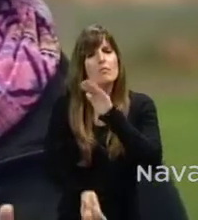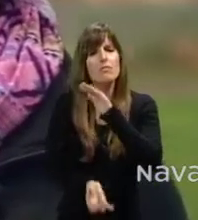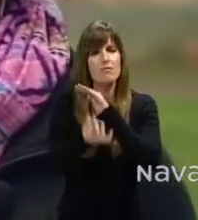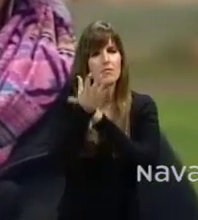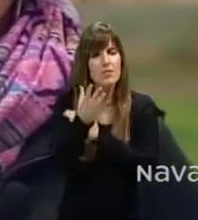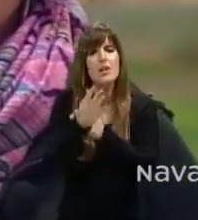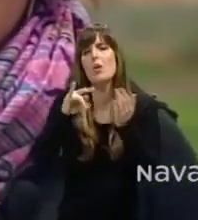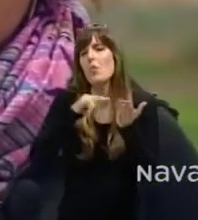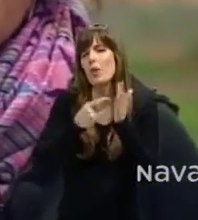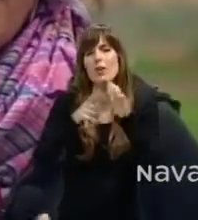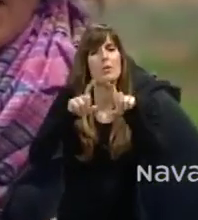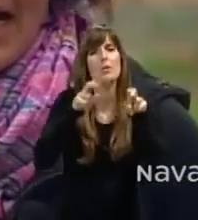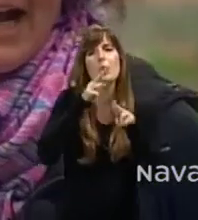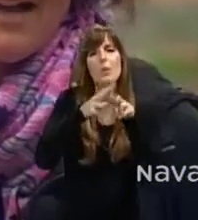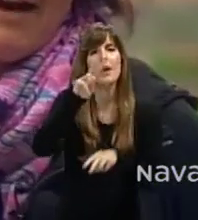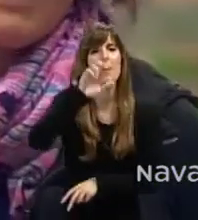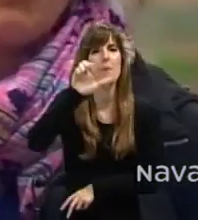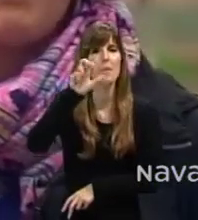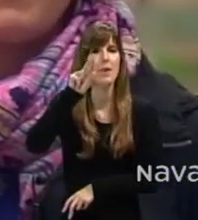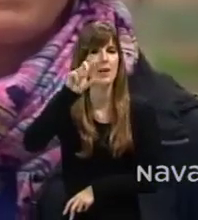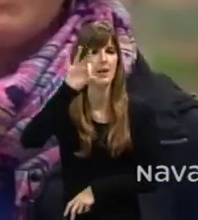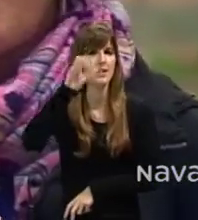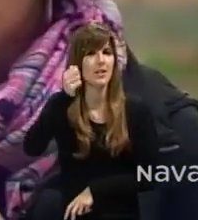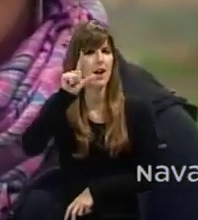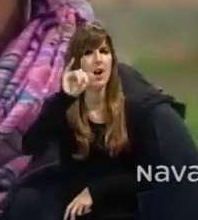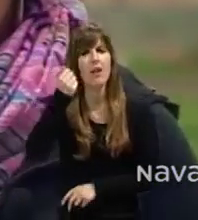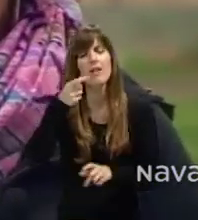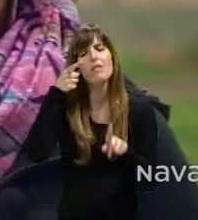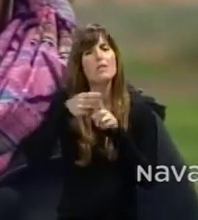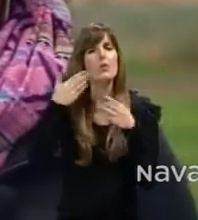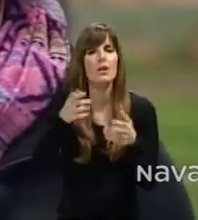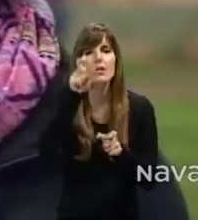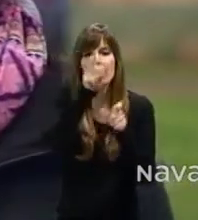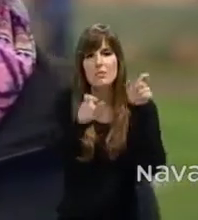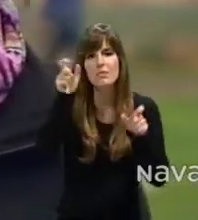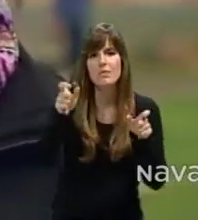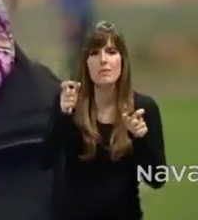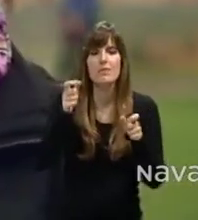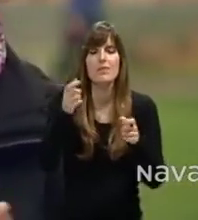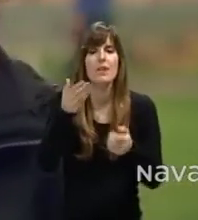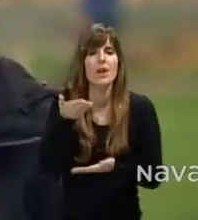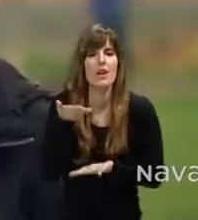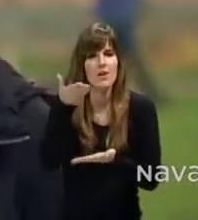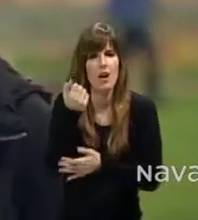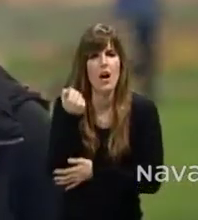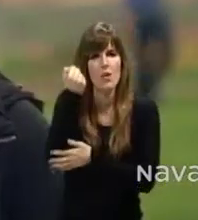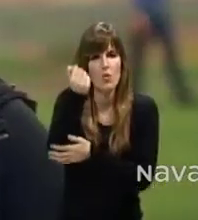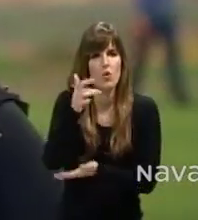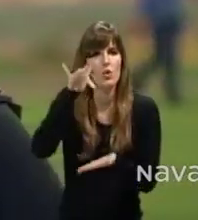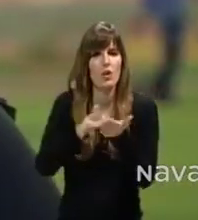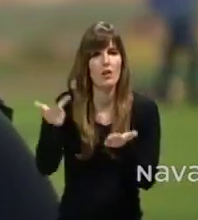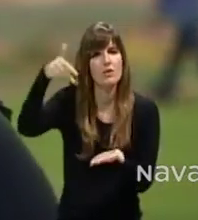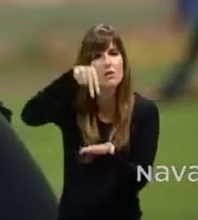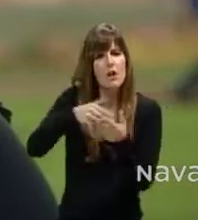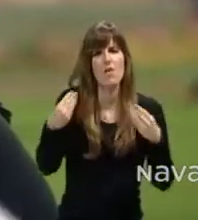marcha un proyecto que se llama Bersaria a través del cual pretenden ayudar a las personas a comunicarse mejor en cualquier aspecto de